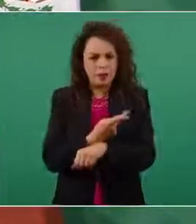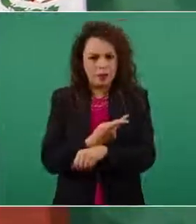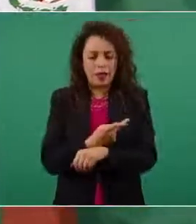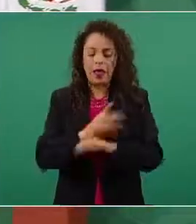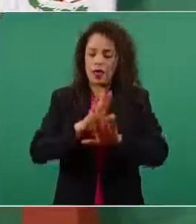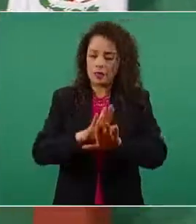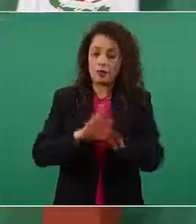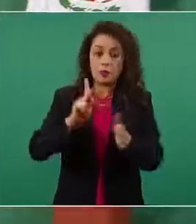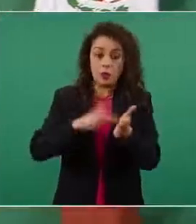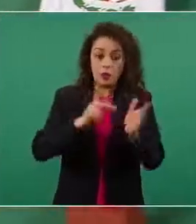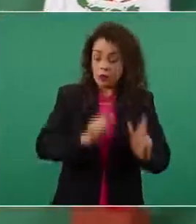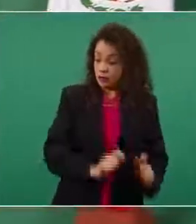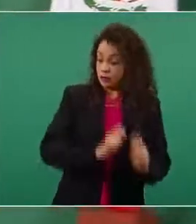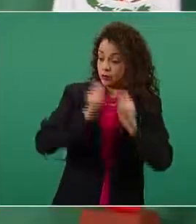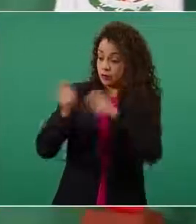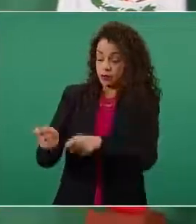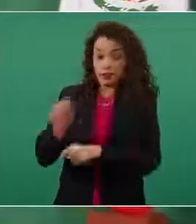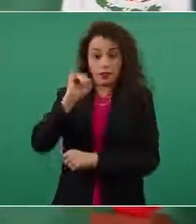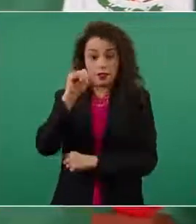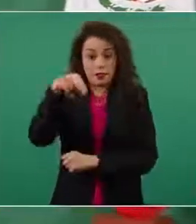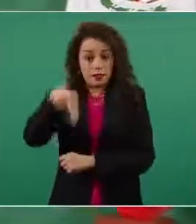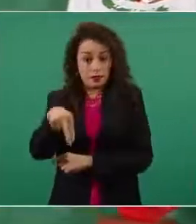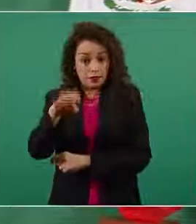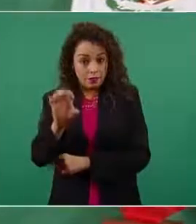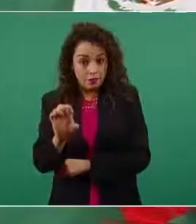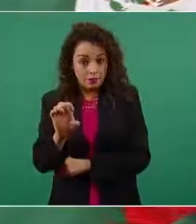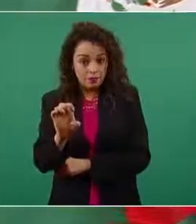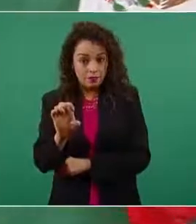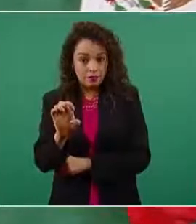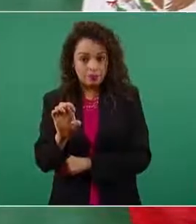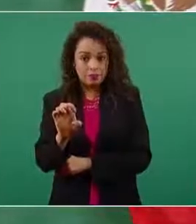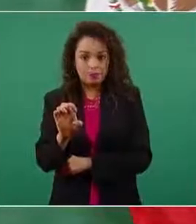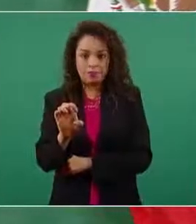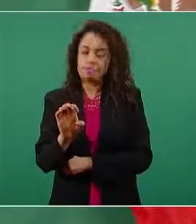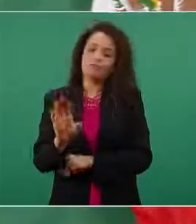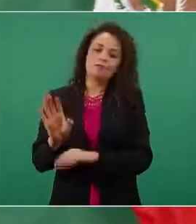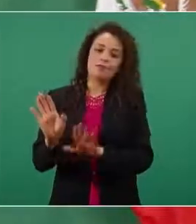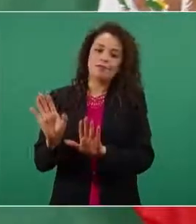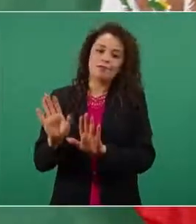de nuevo al INE y dice, no, no, no,